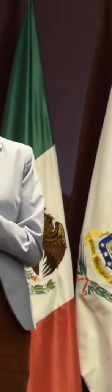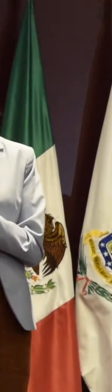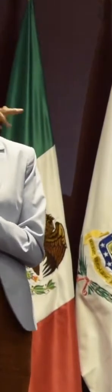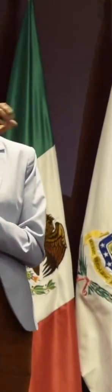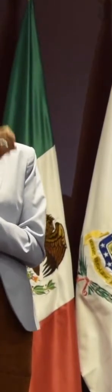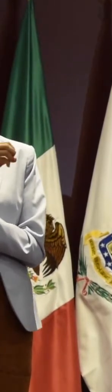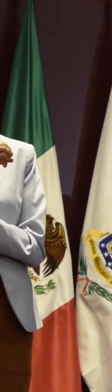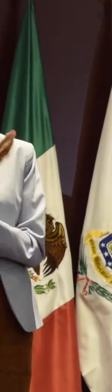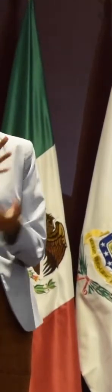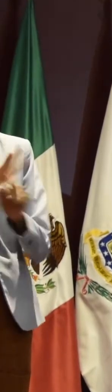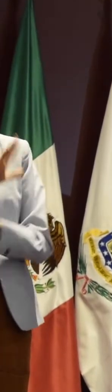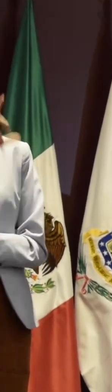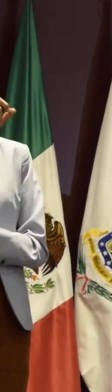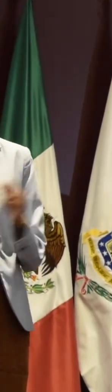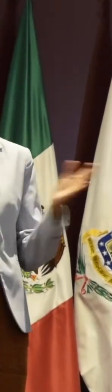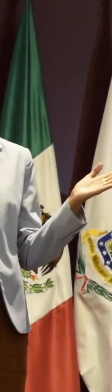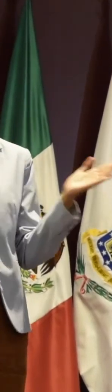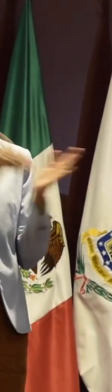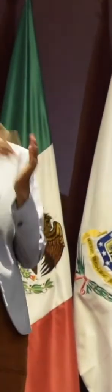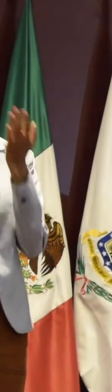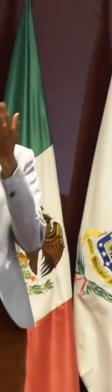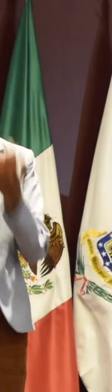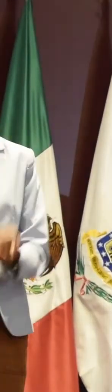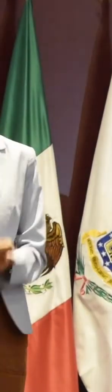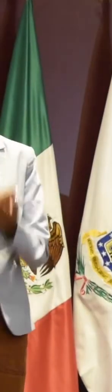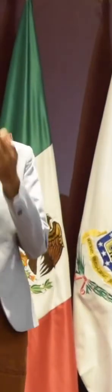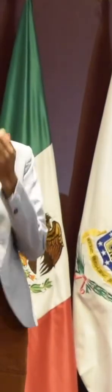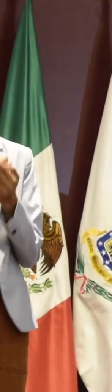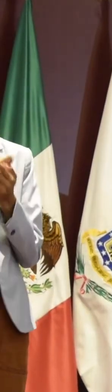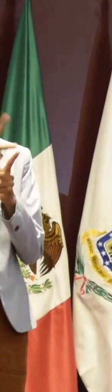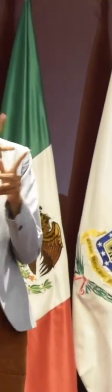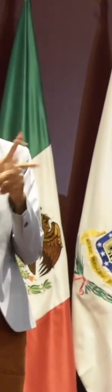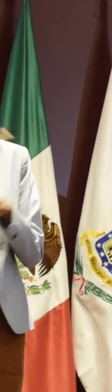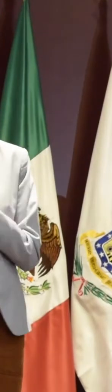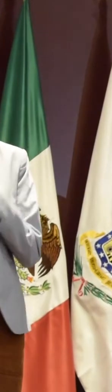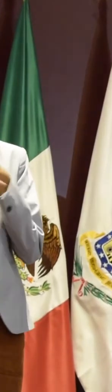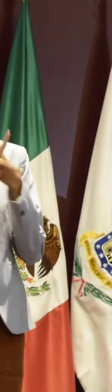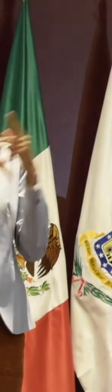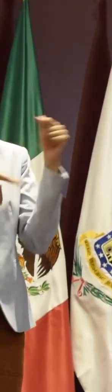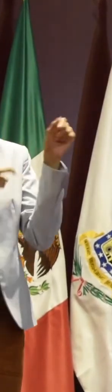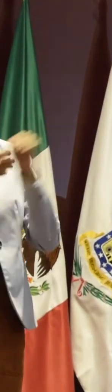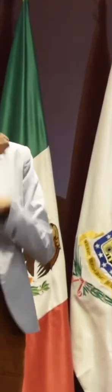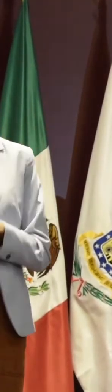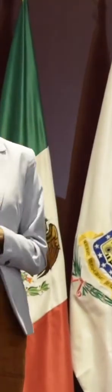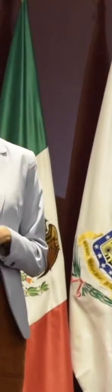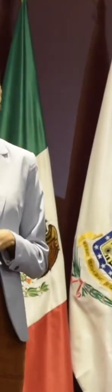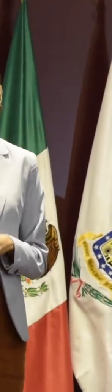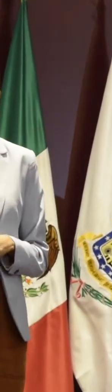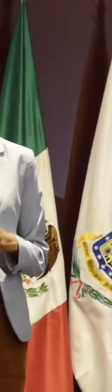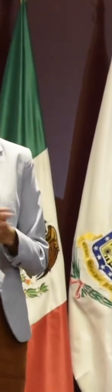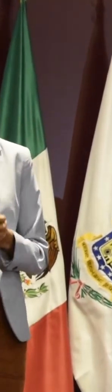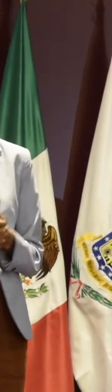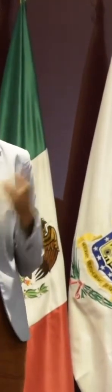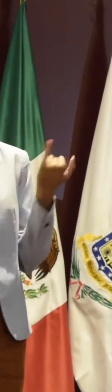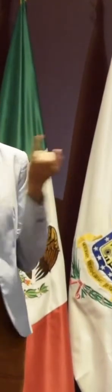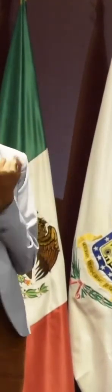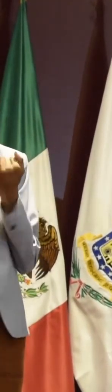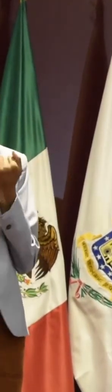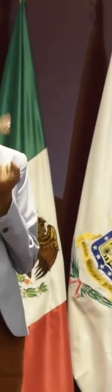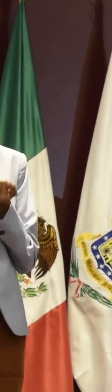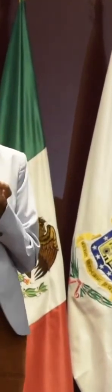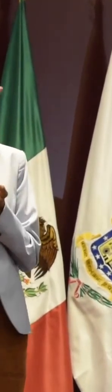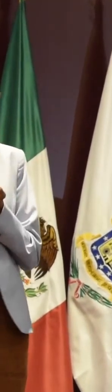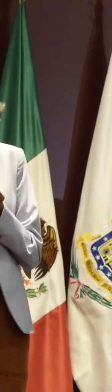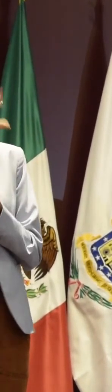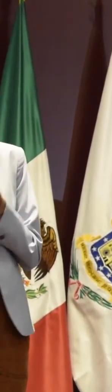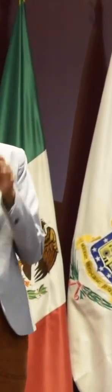enriquecido entregaremos 20.000 toneladas a los productores del estado de Michoacán y fertilizante